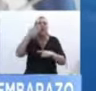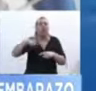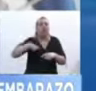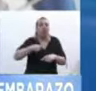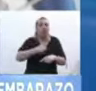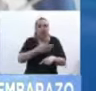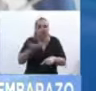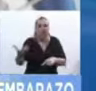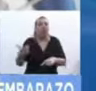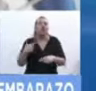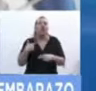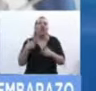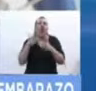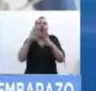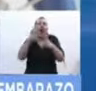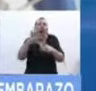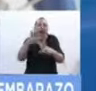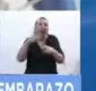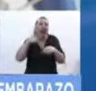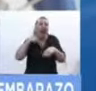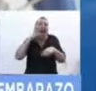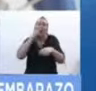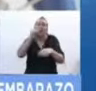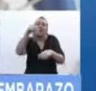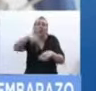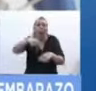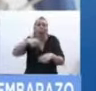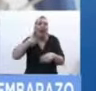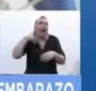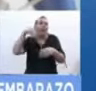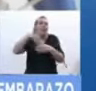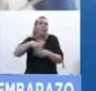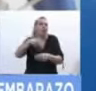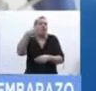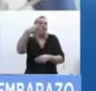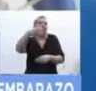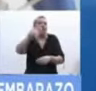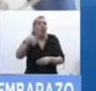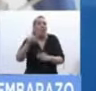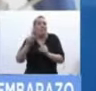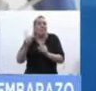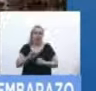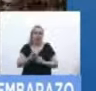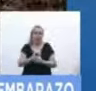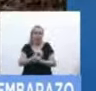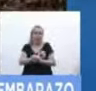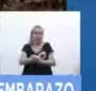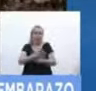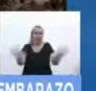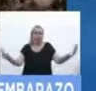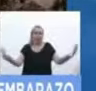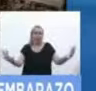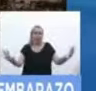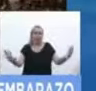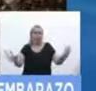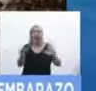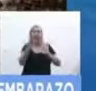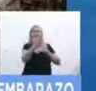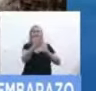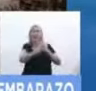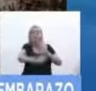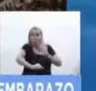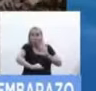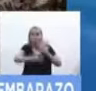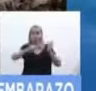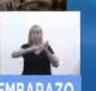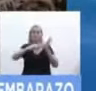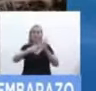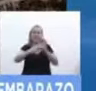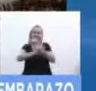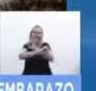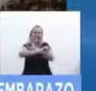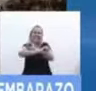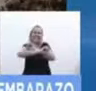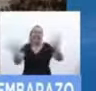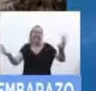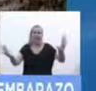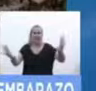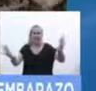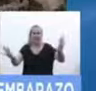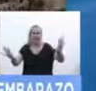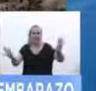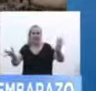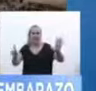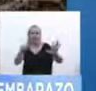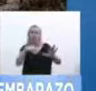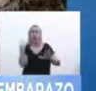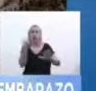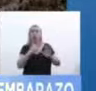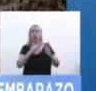adelanto mi voto negativo al proyecto venido en revisión. El aborto es una tragedia. No podemos